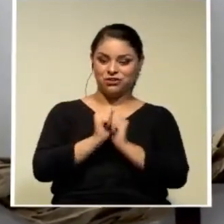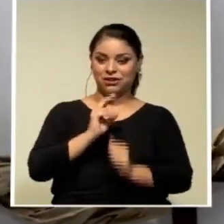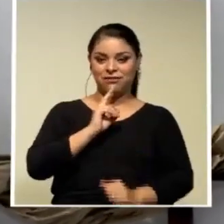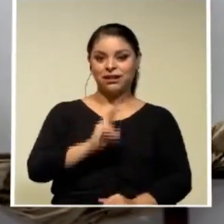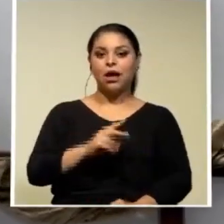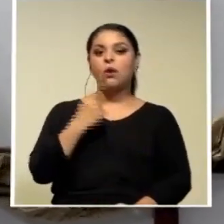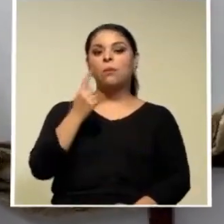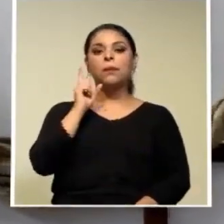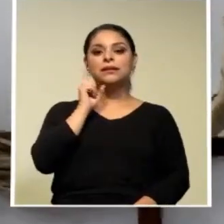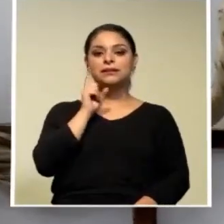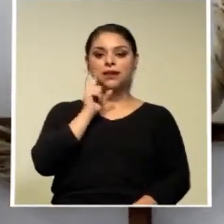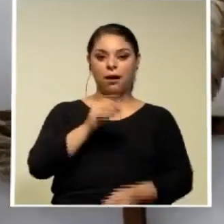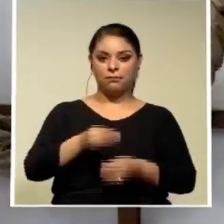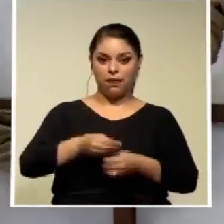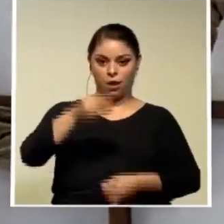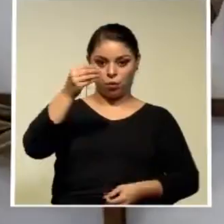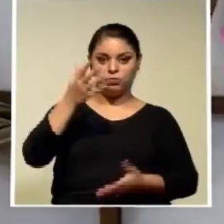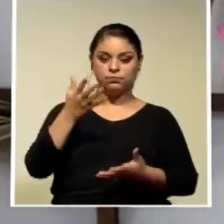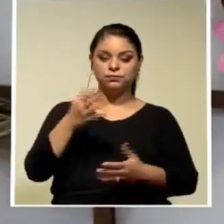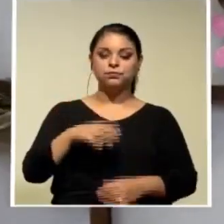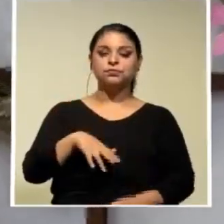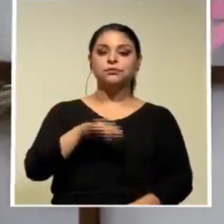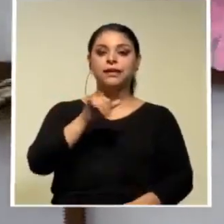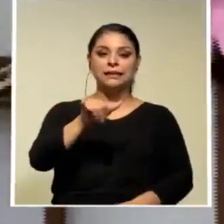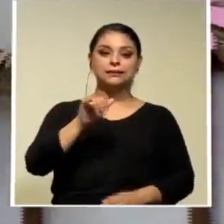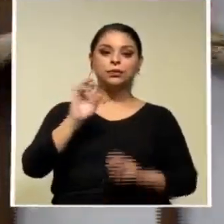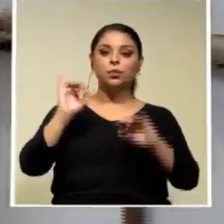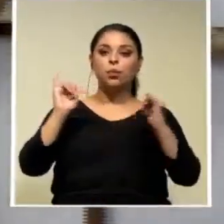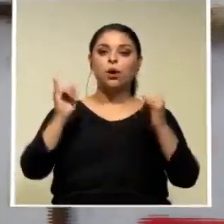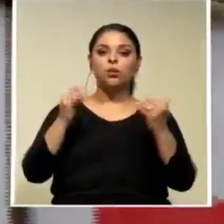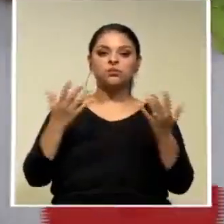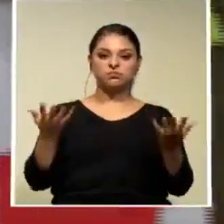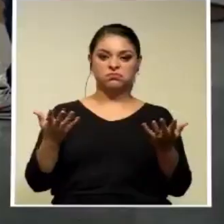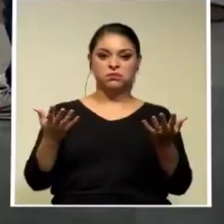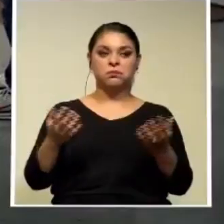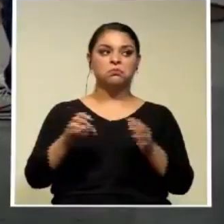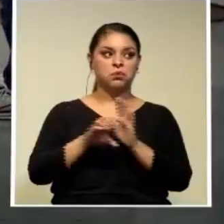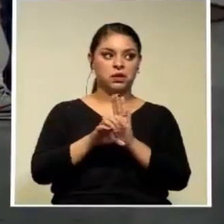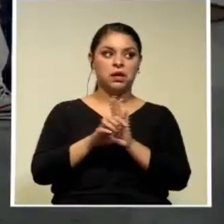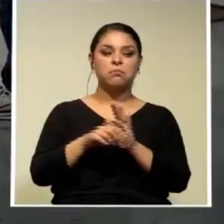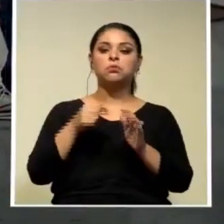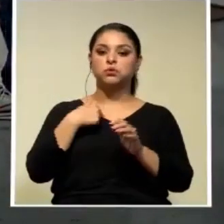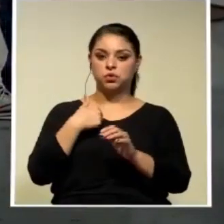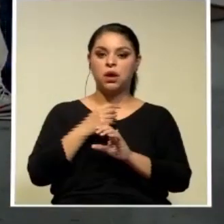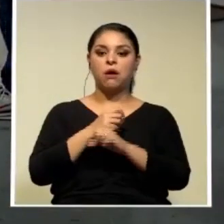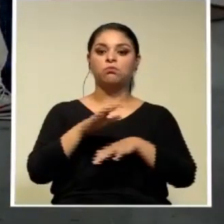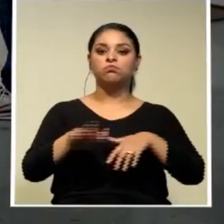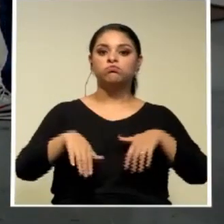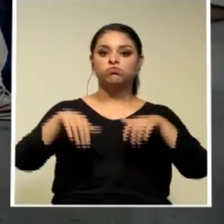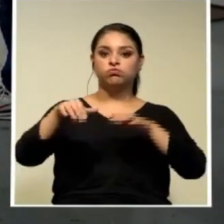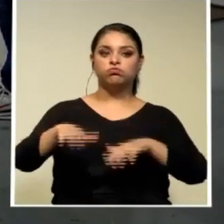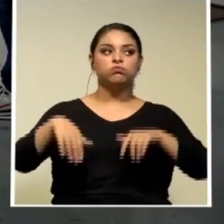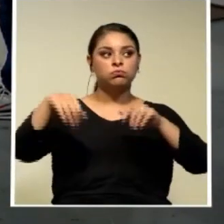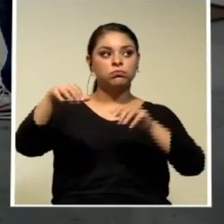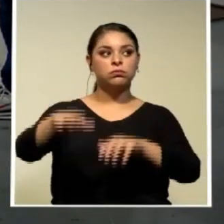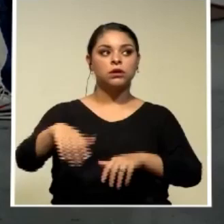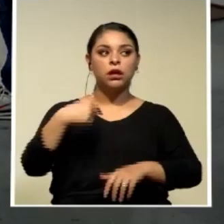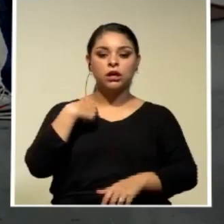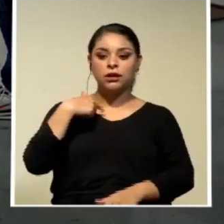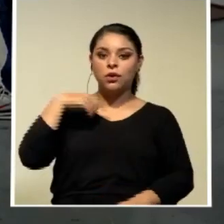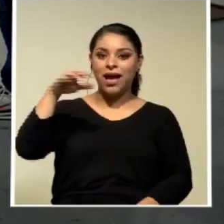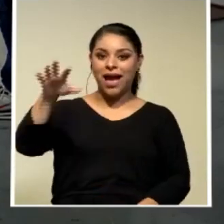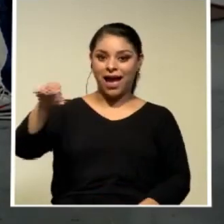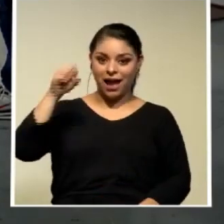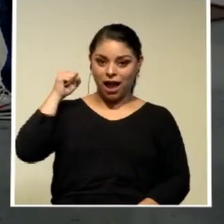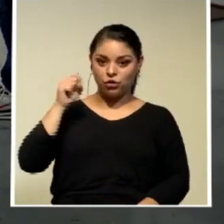nuestros caballitos de palo. Entonces, el juego consiste, por ejemplo, yo voy a hacer este movimiento, ir y recoger una cinta de